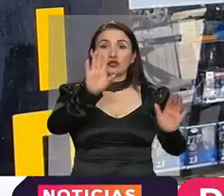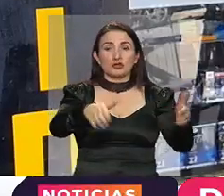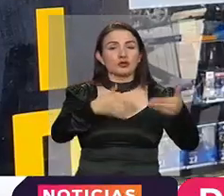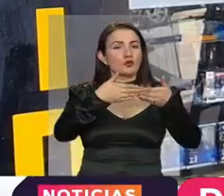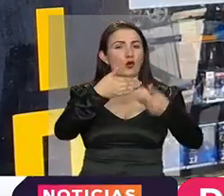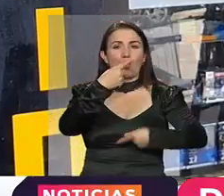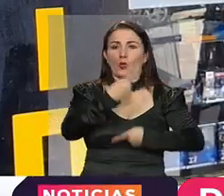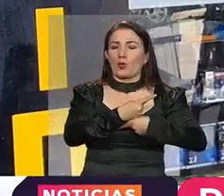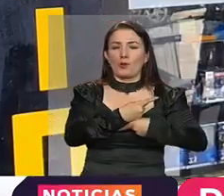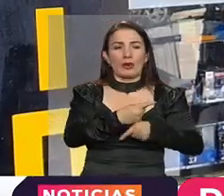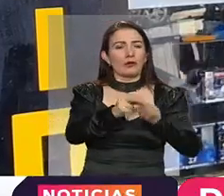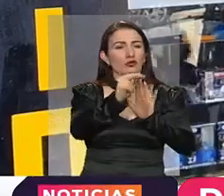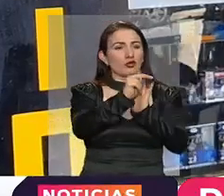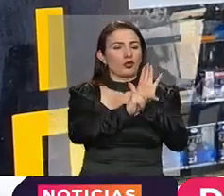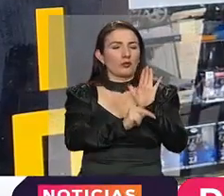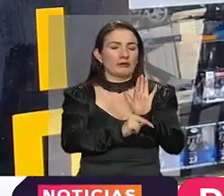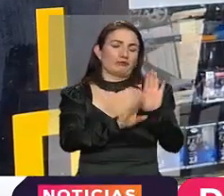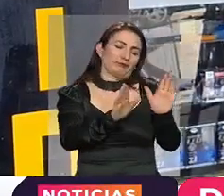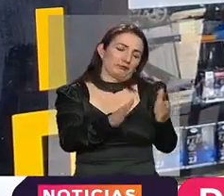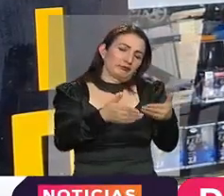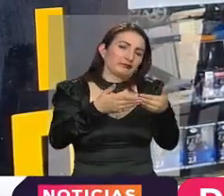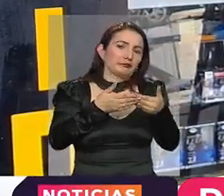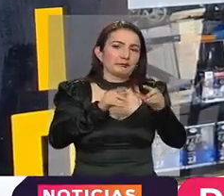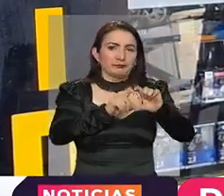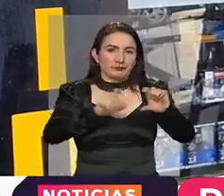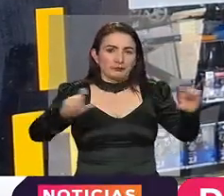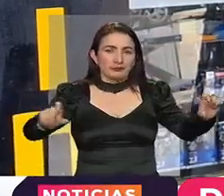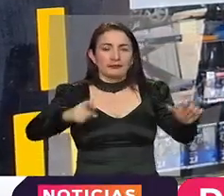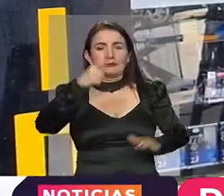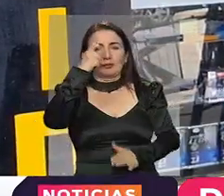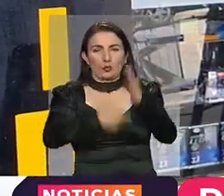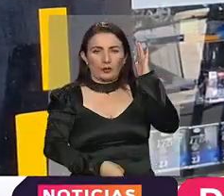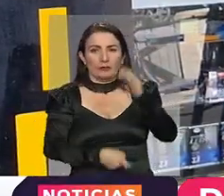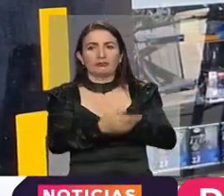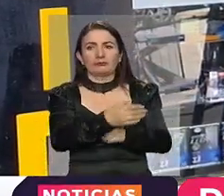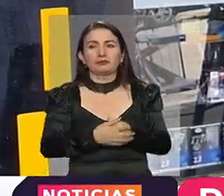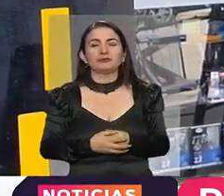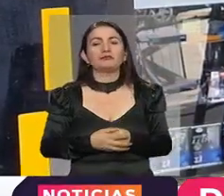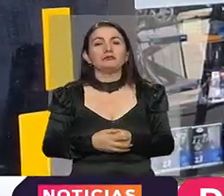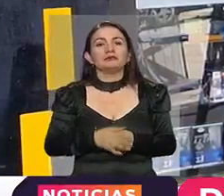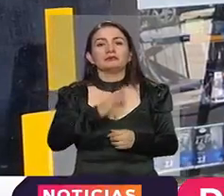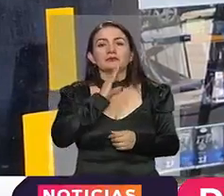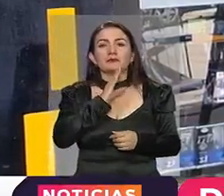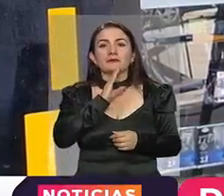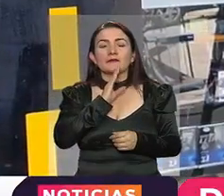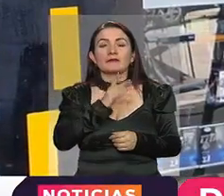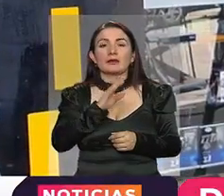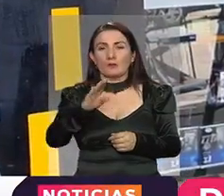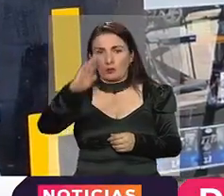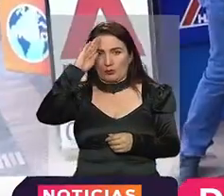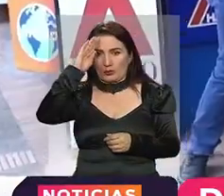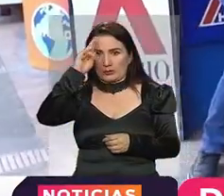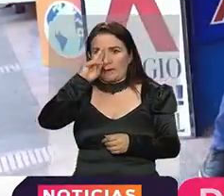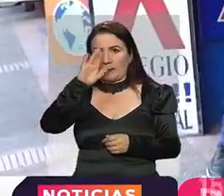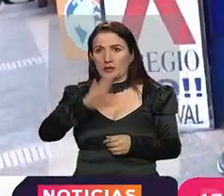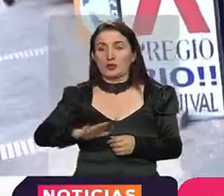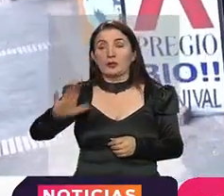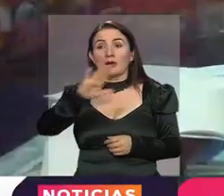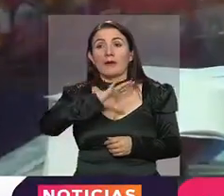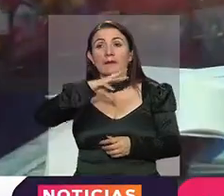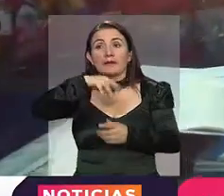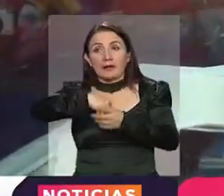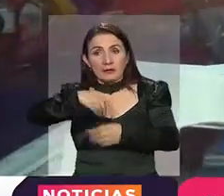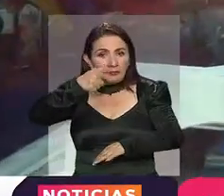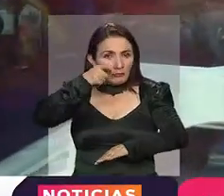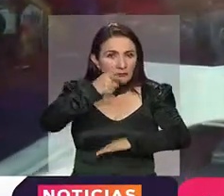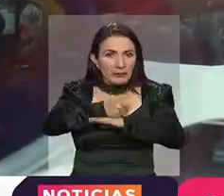no cumplen con la normativa. Entonces ya las medidas correctivas las propone Policía Nacional. Dentro de la